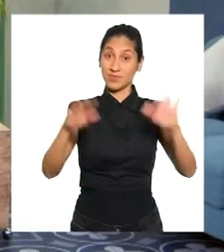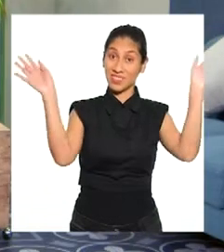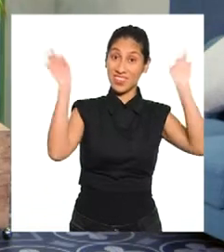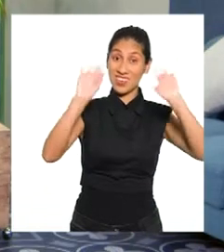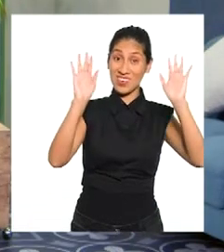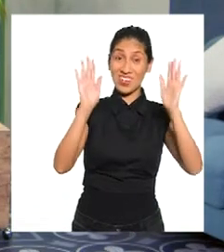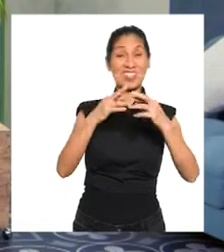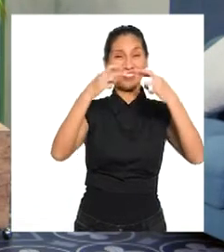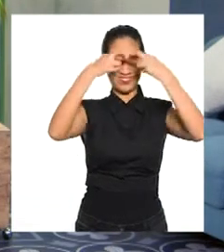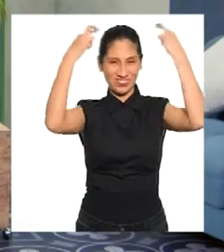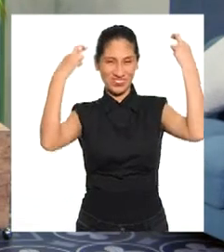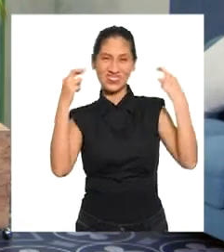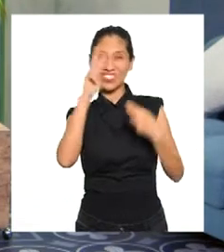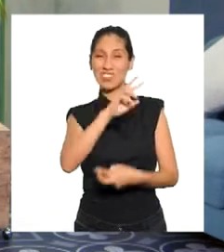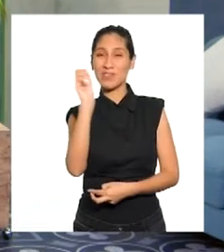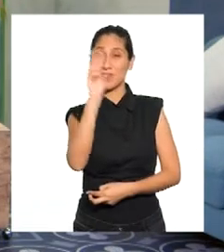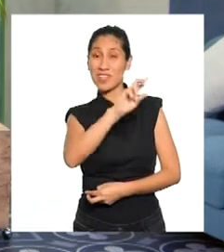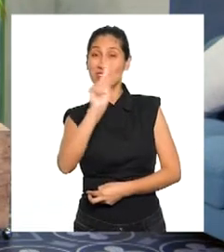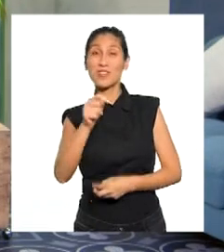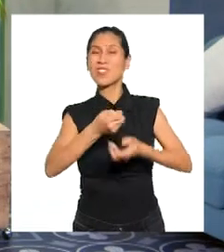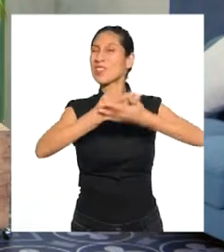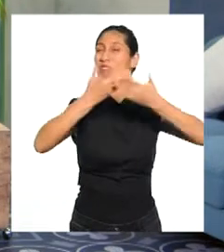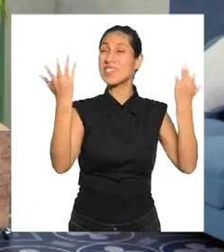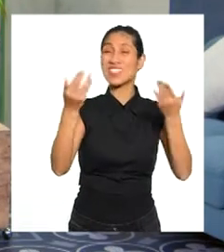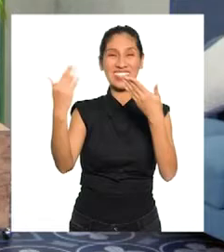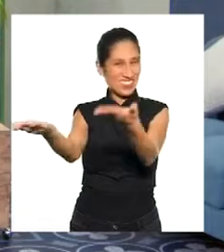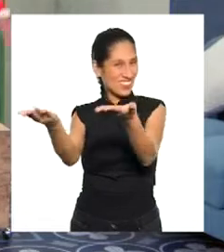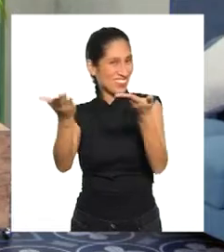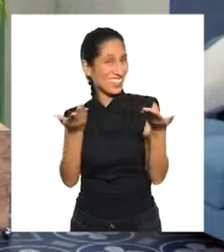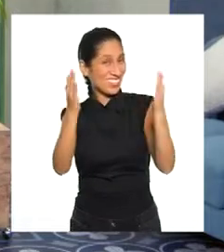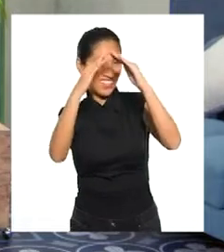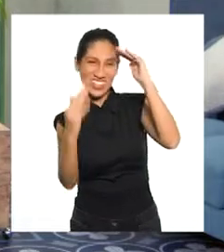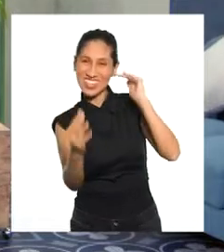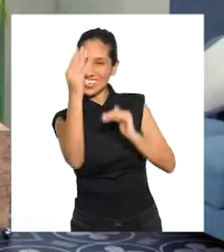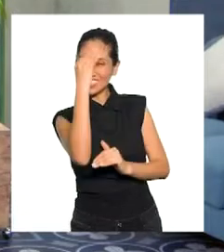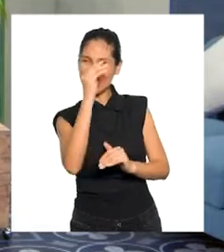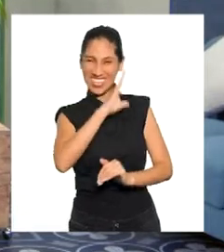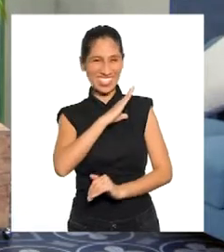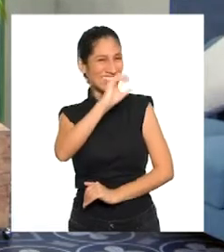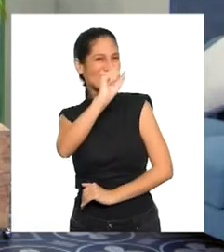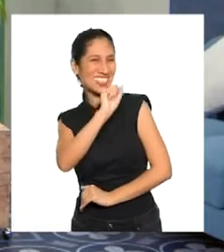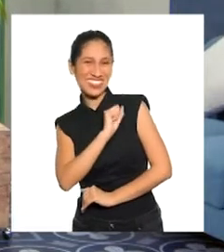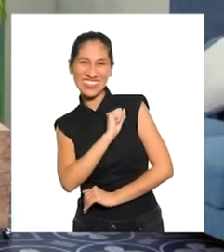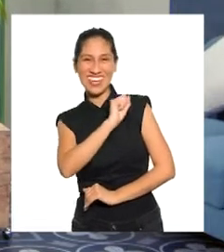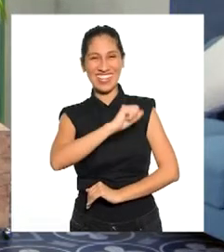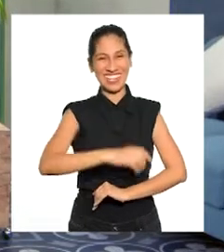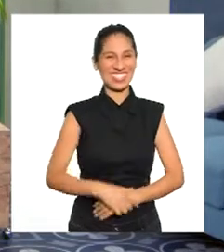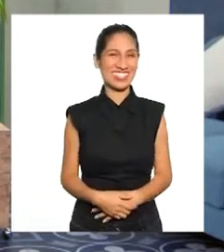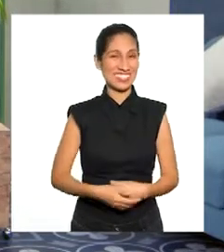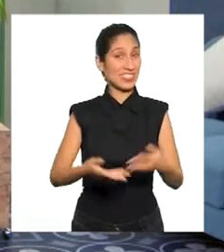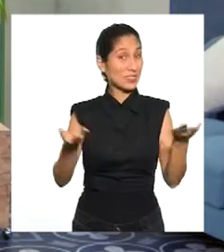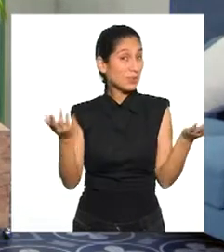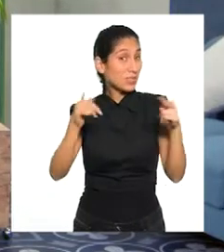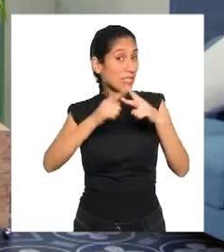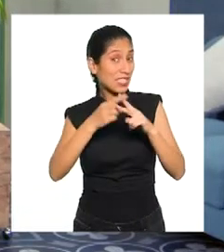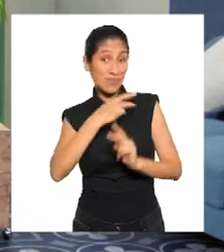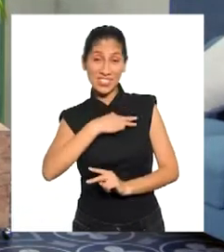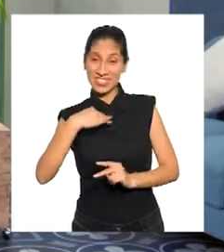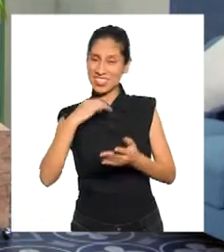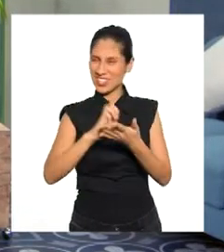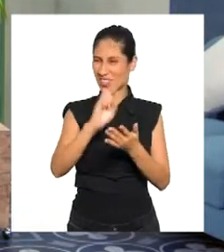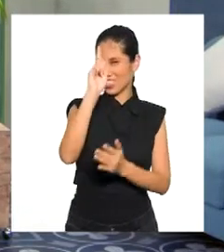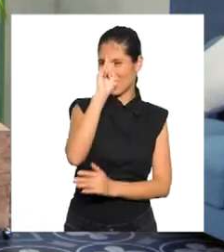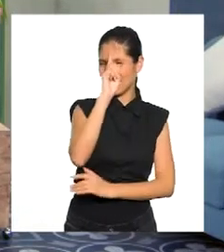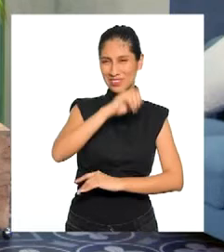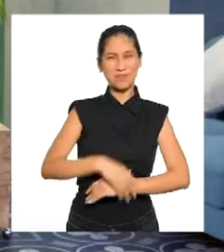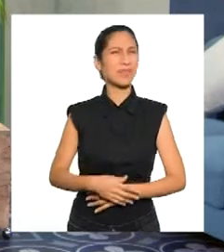Hola Promo 2021, ¿cómo han estado? Bienvenidas y bienvenidos a Aprendo en Casa para quinto de secundaria. Una iniciativa del